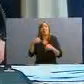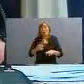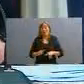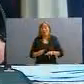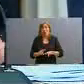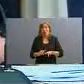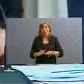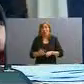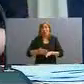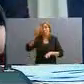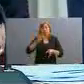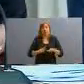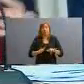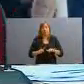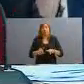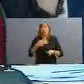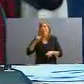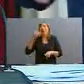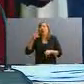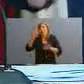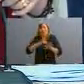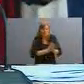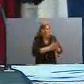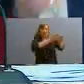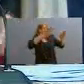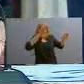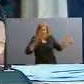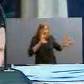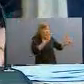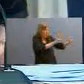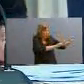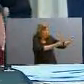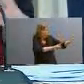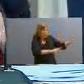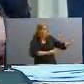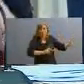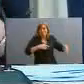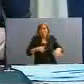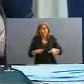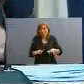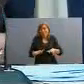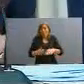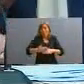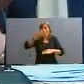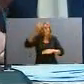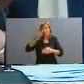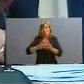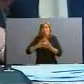informática, ya no tenemos que ir a leer el diario ni nada, simplemente con un sistema de